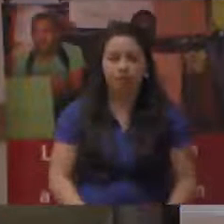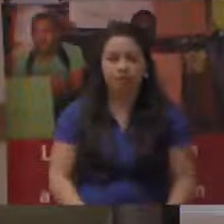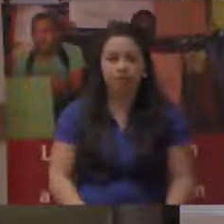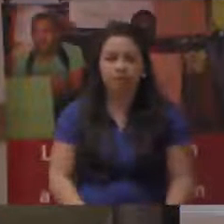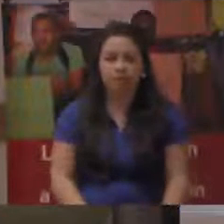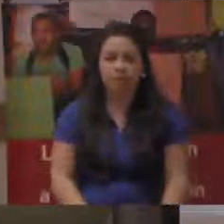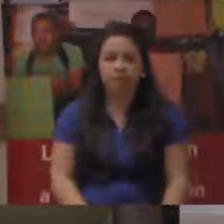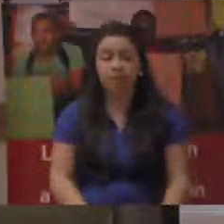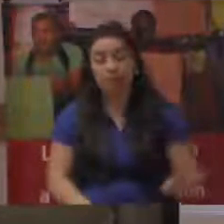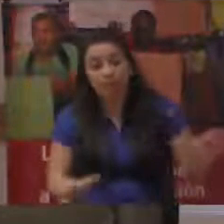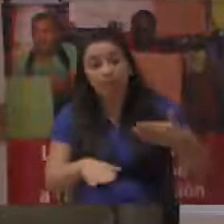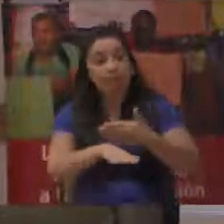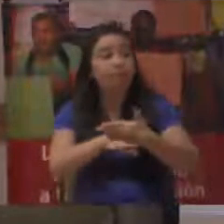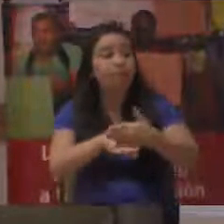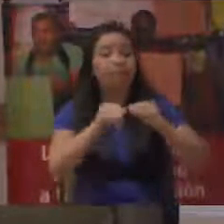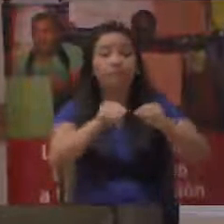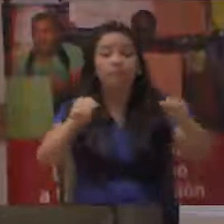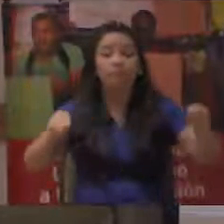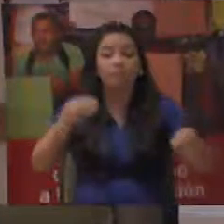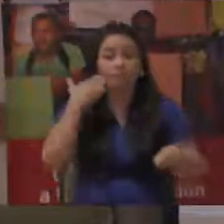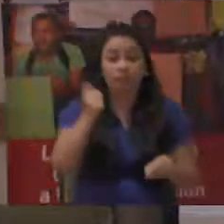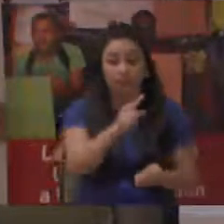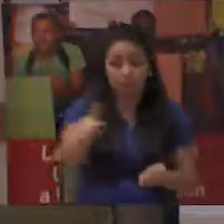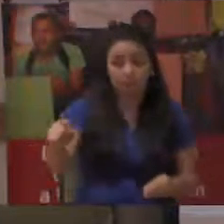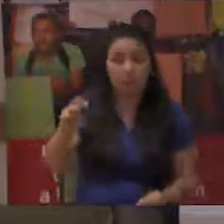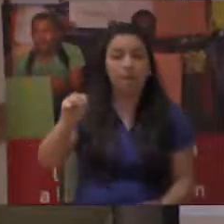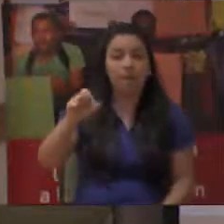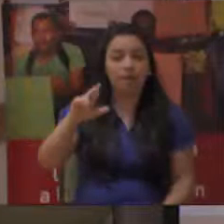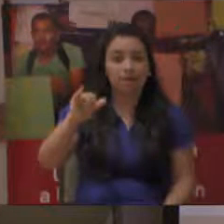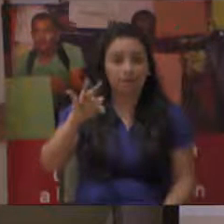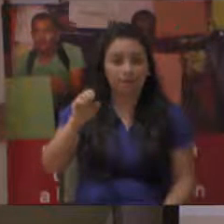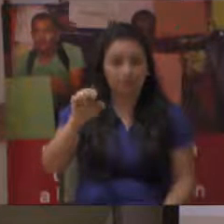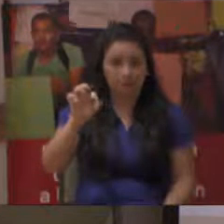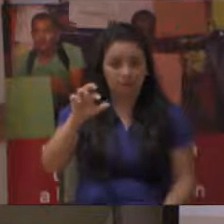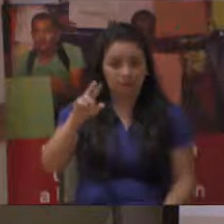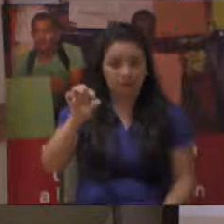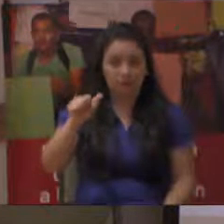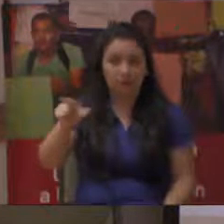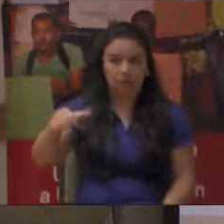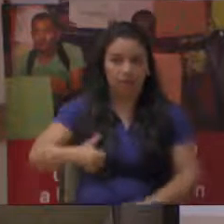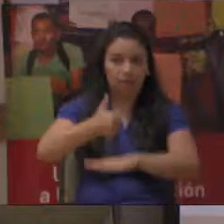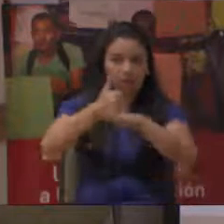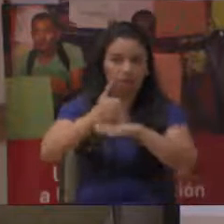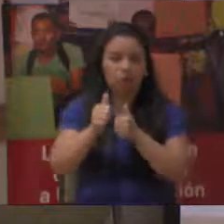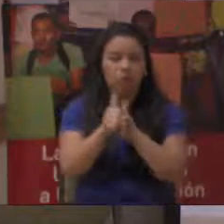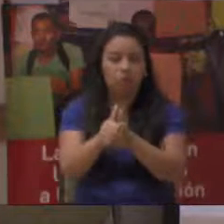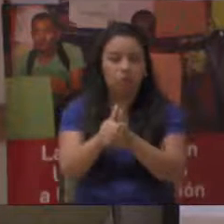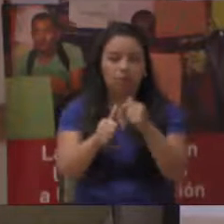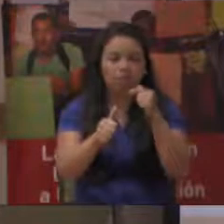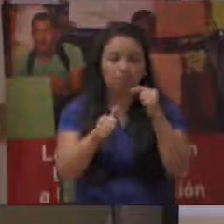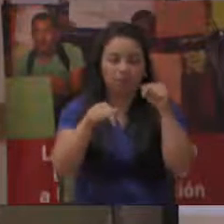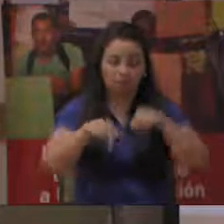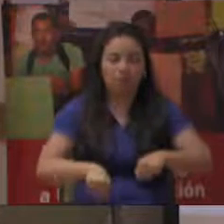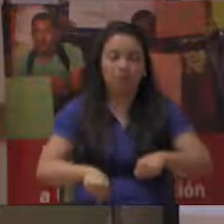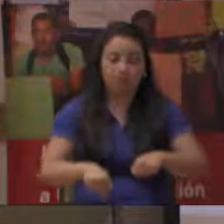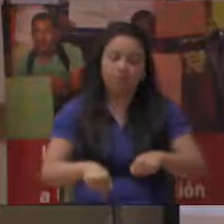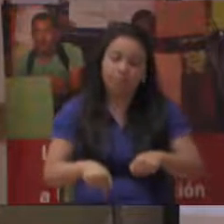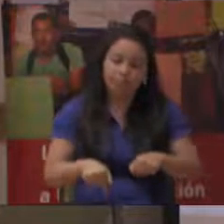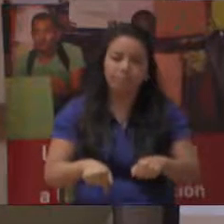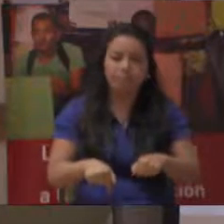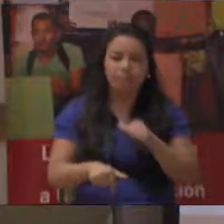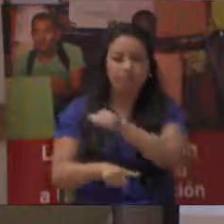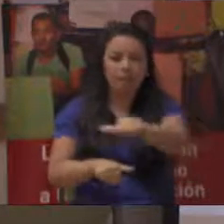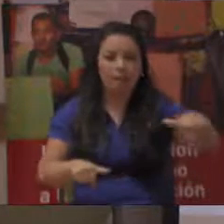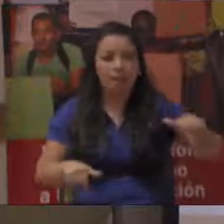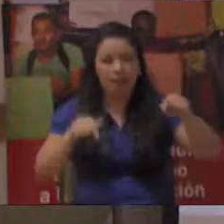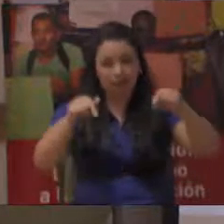Bueno, para el resto del auditorio, ella es María Teresa Arizabaleta, nadie más y nadie menos que la directora de la Ruta Pacífica de Mujeres, es una voz que se tenía que hacer